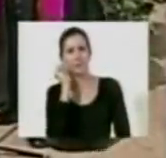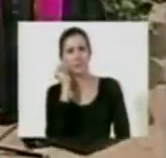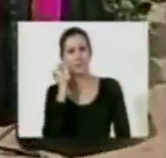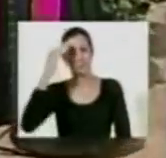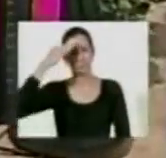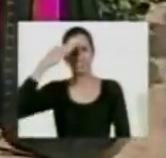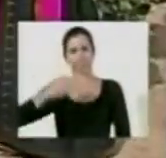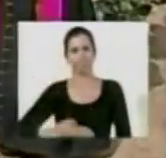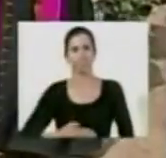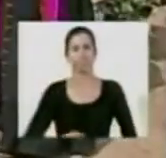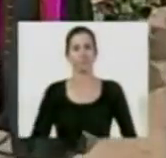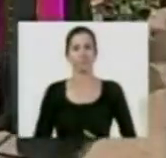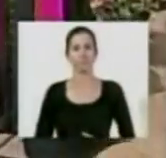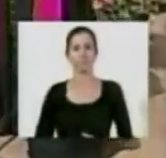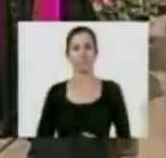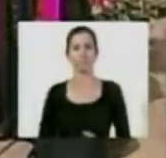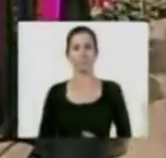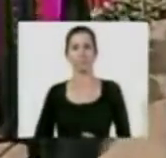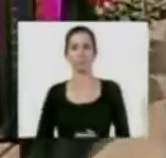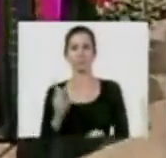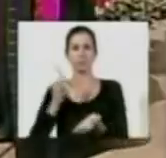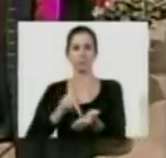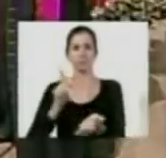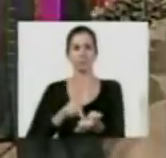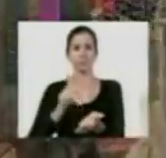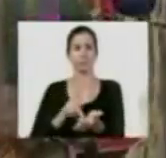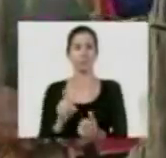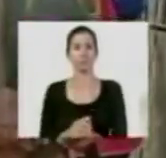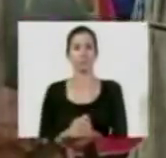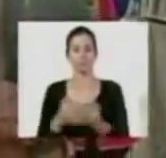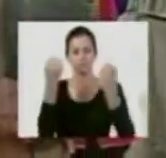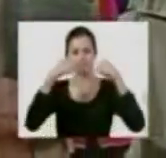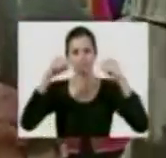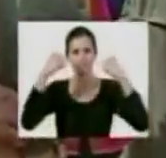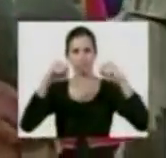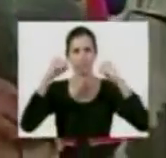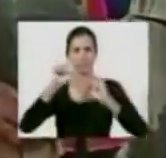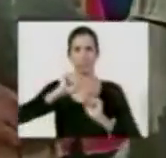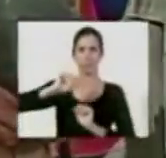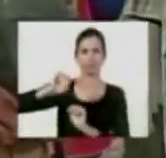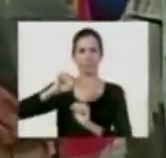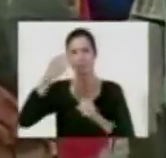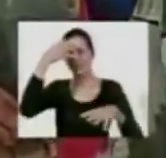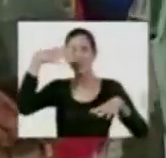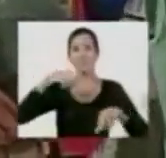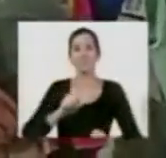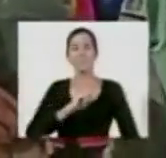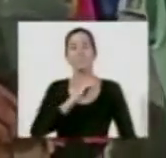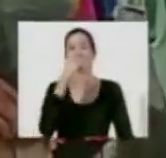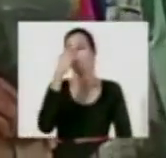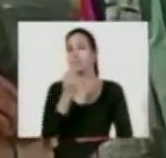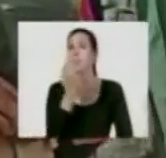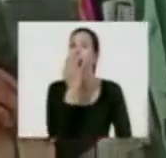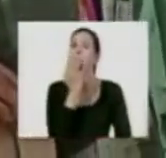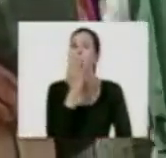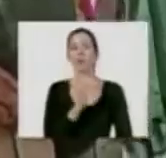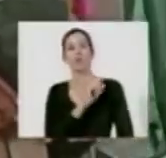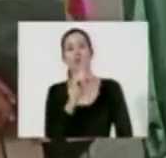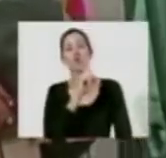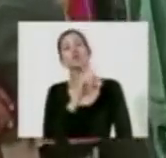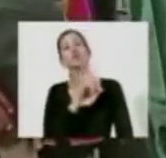Nacional Bolivariana que participan en el ejercicio de acción integral antiimperialista Zamora 200 por la defensa